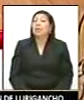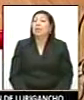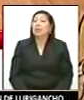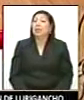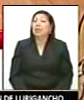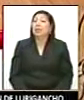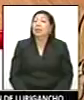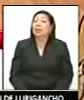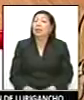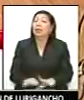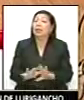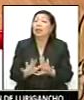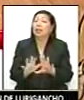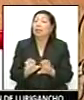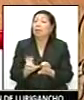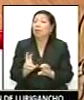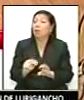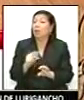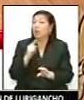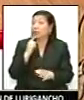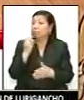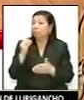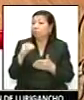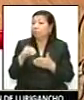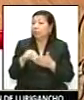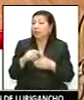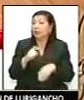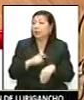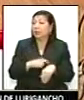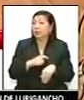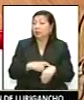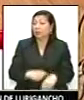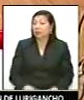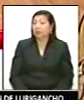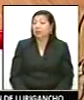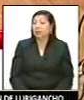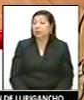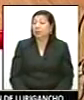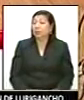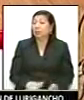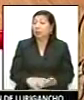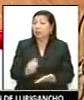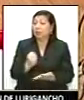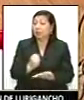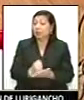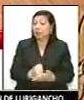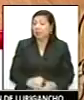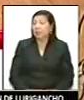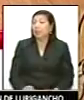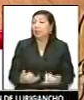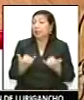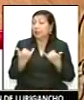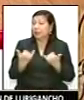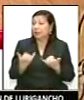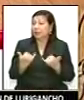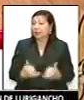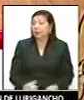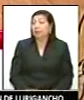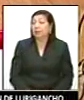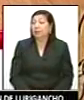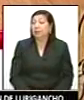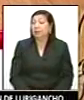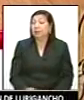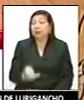una debida evaluación que no ha sido considerada al momento de proponerse y aprobarse la norma. En ese orden